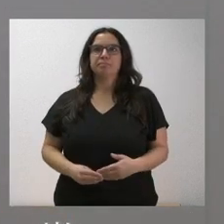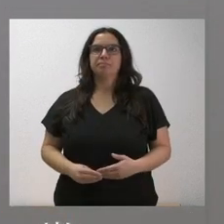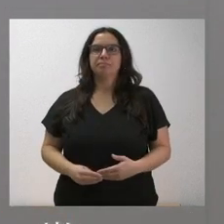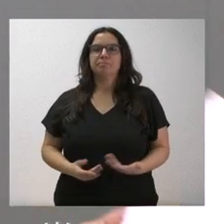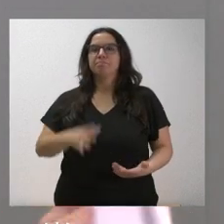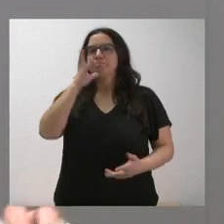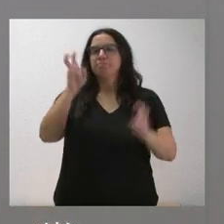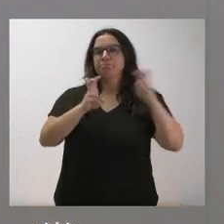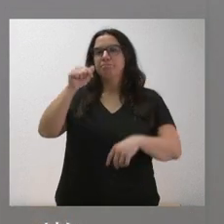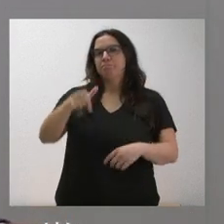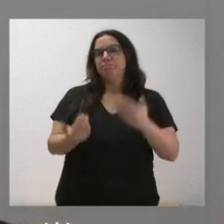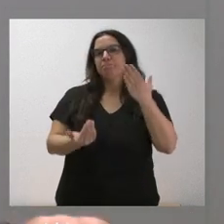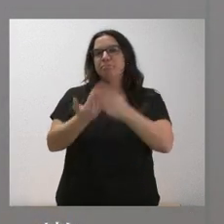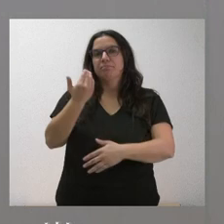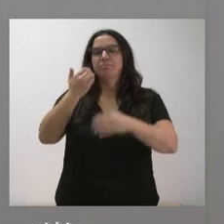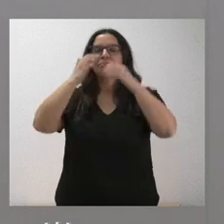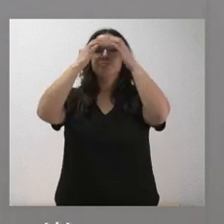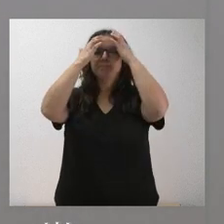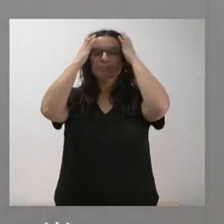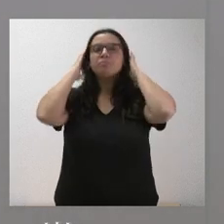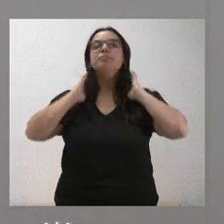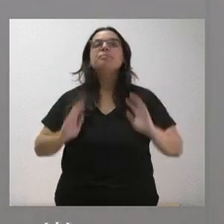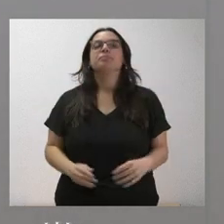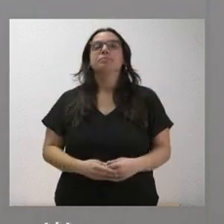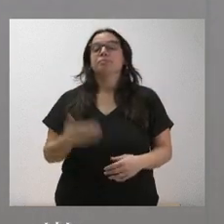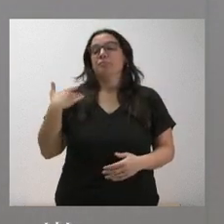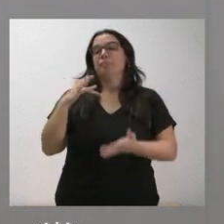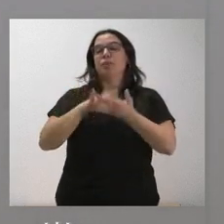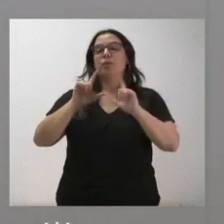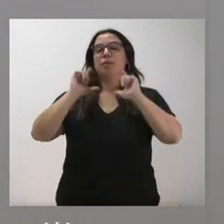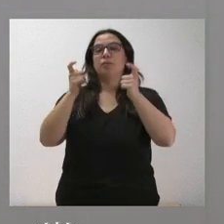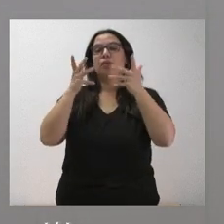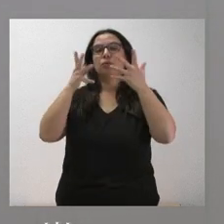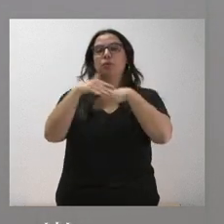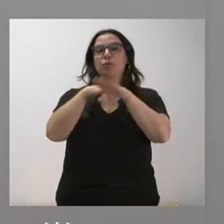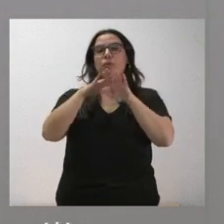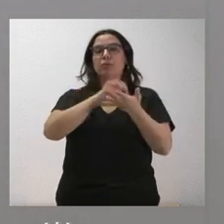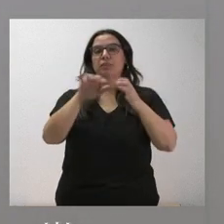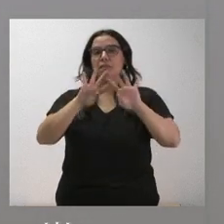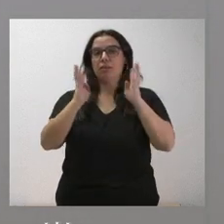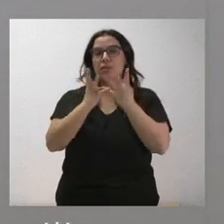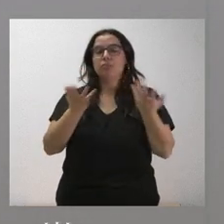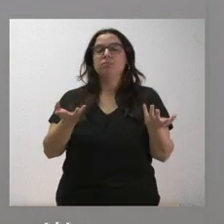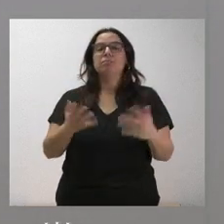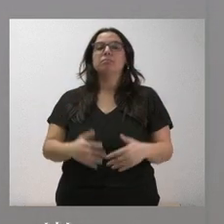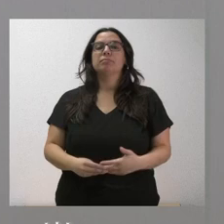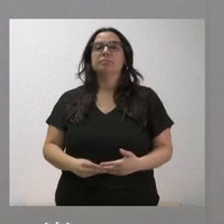presencia hoy aquí esta mañana donde hemos tenido la reunión del Consejo de gobierno de Castilla de León y